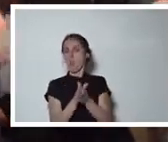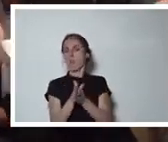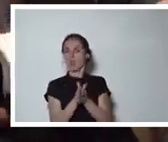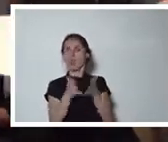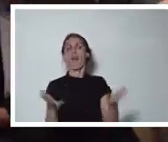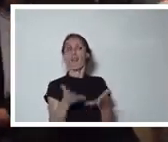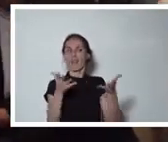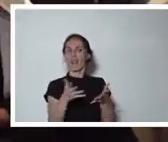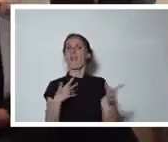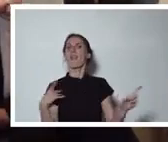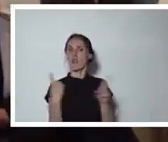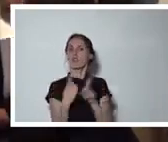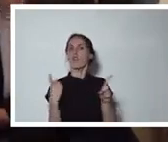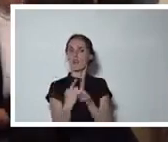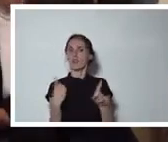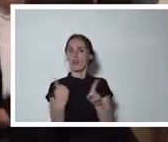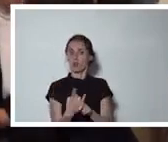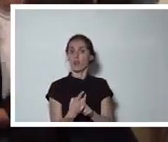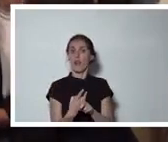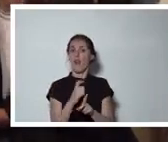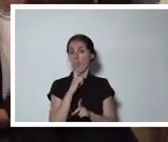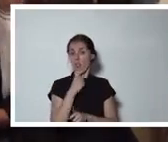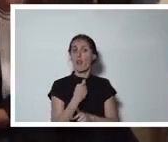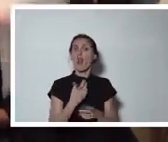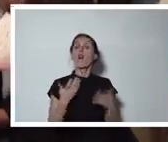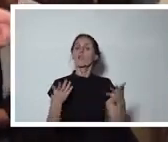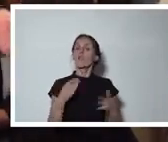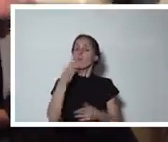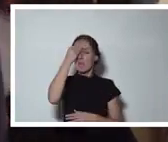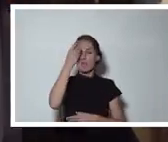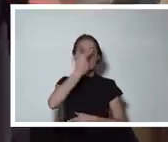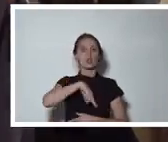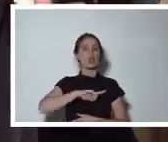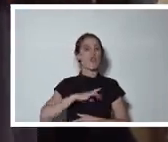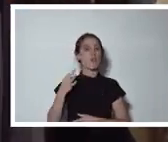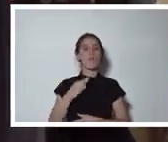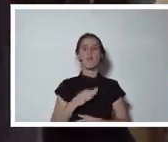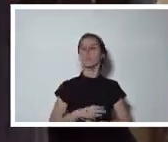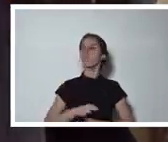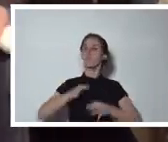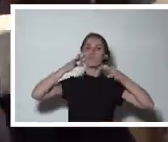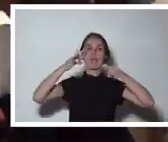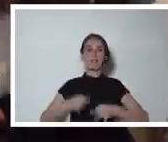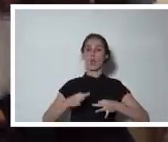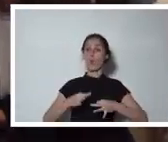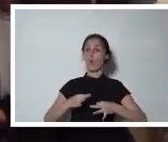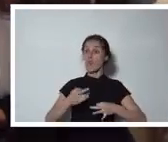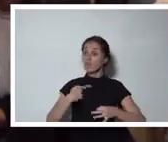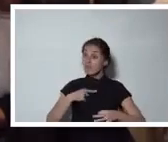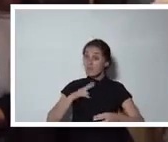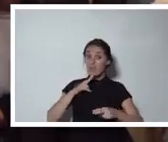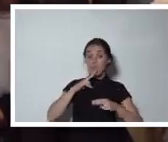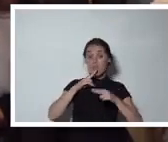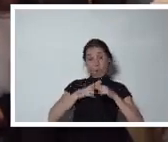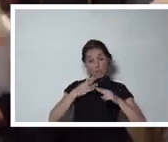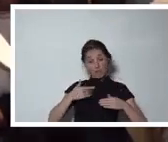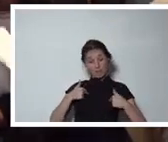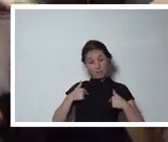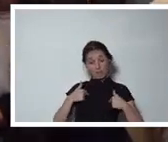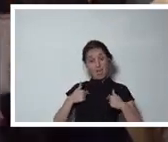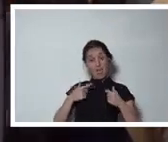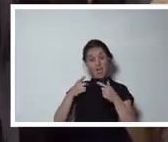o facilidad y creo que ante eso tenemos que expresar absoluta firmeza jamás En nombre del feminismo se puede